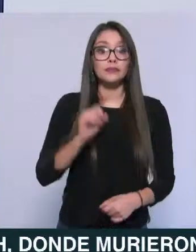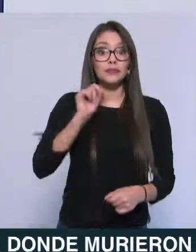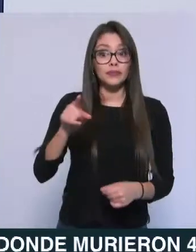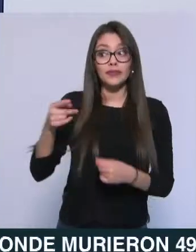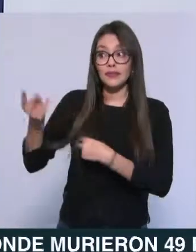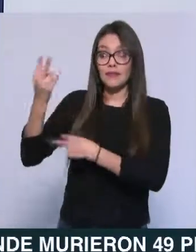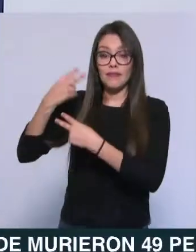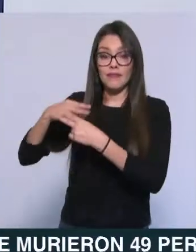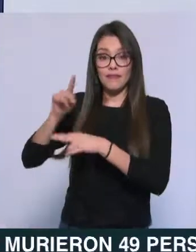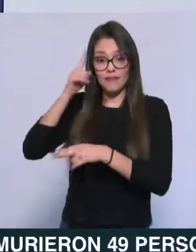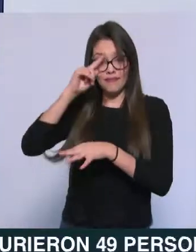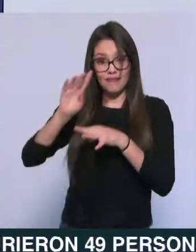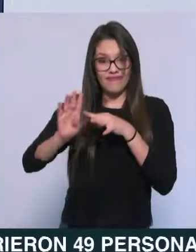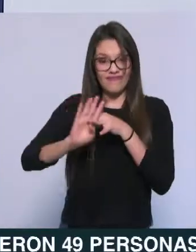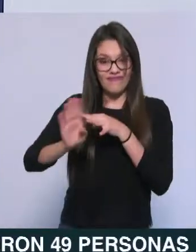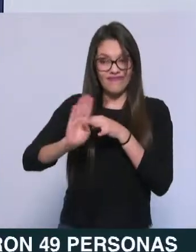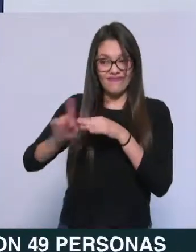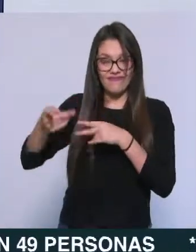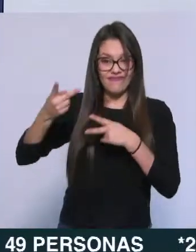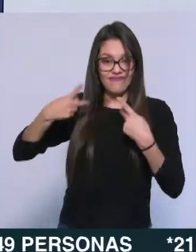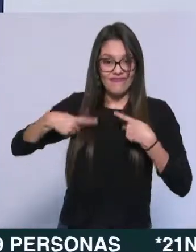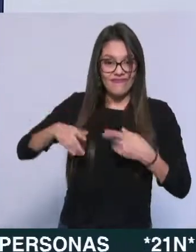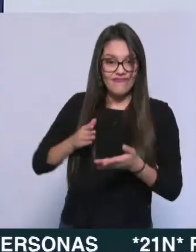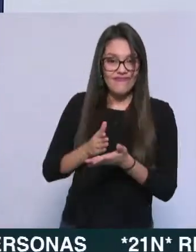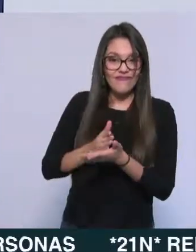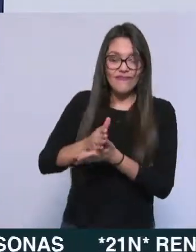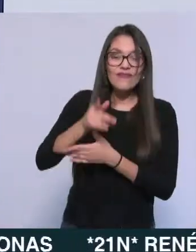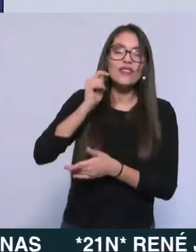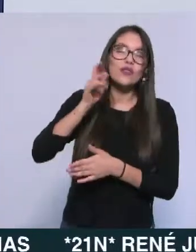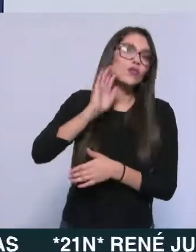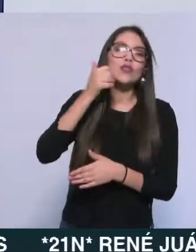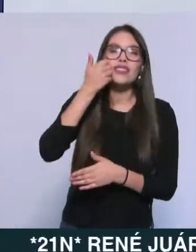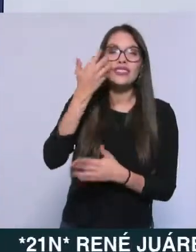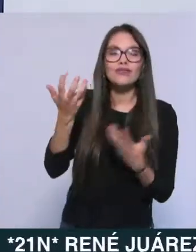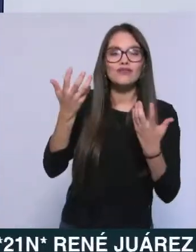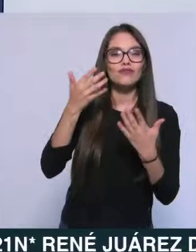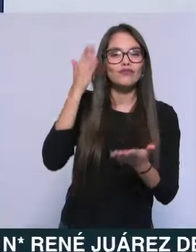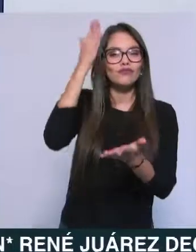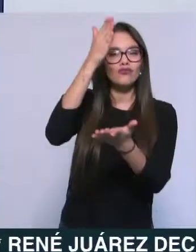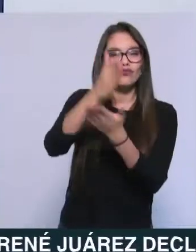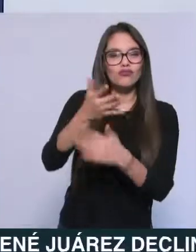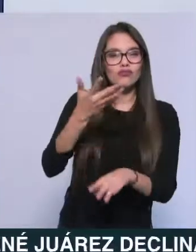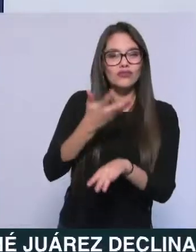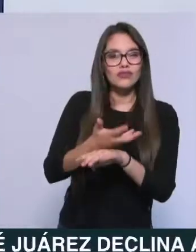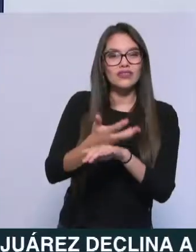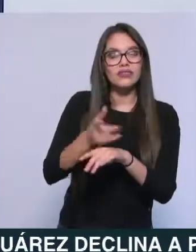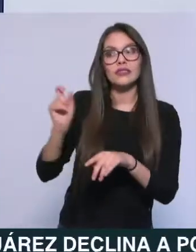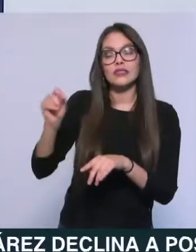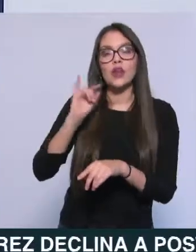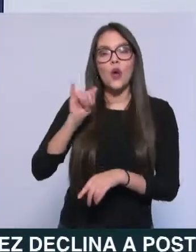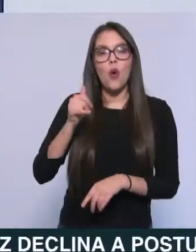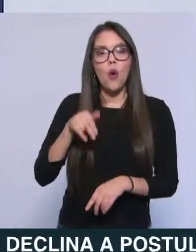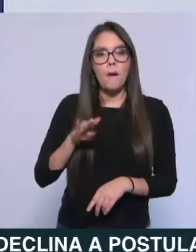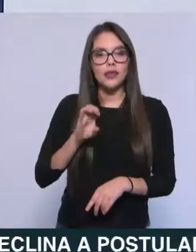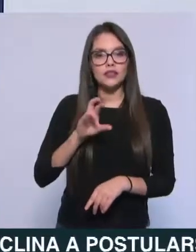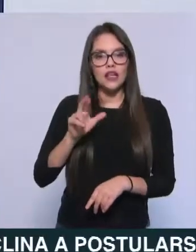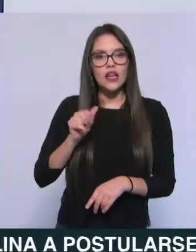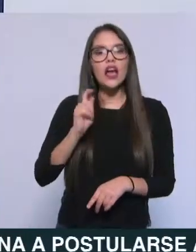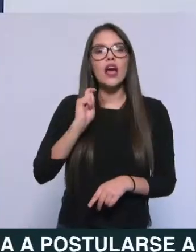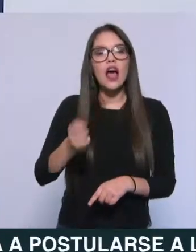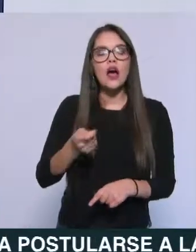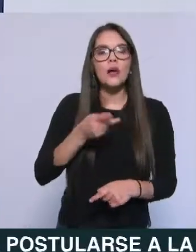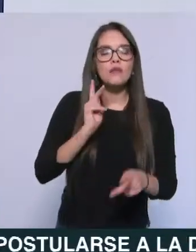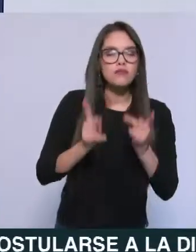por México de las personas centroamericanas en tránsito que buscan llegar a los Estados Unidos, mi compañero Juan Becerra conversó con la